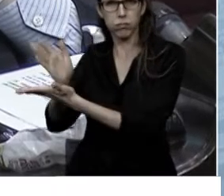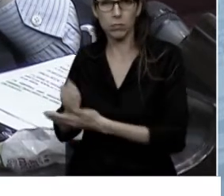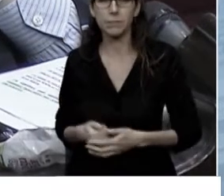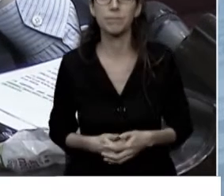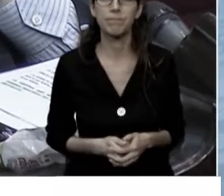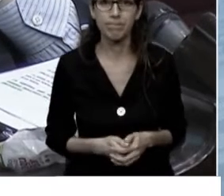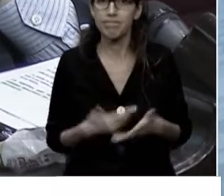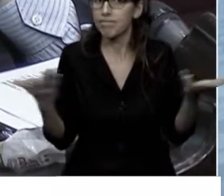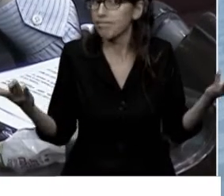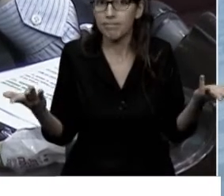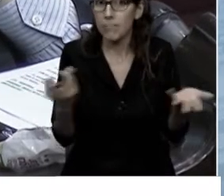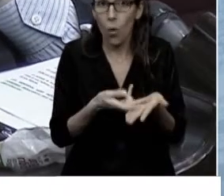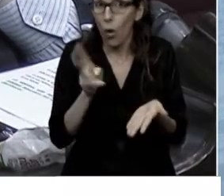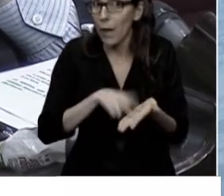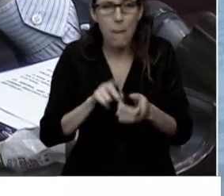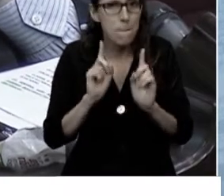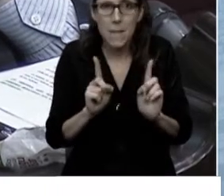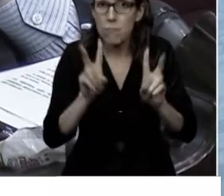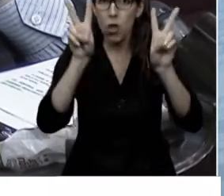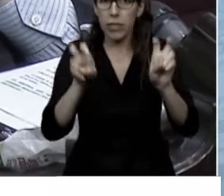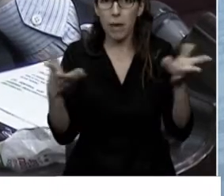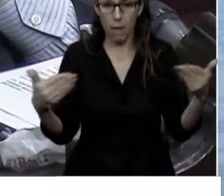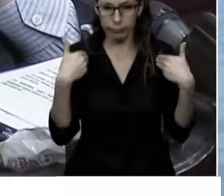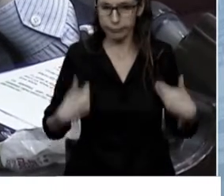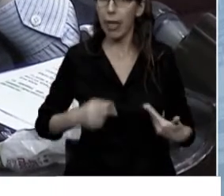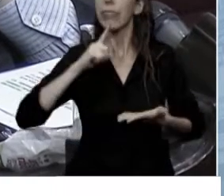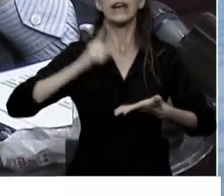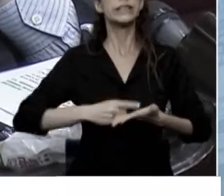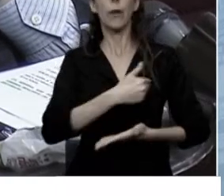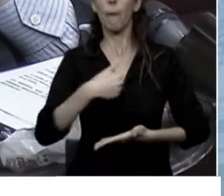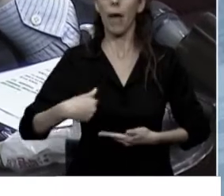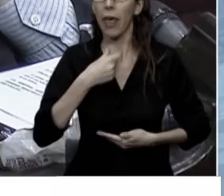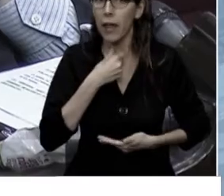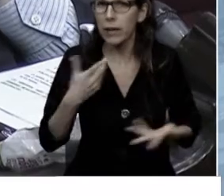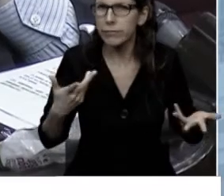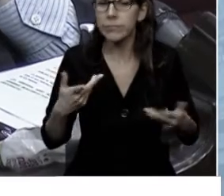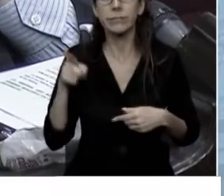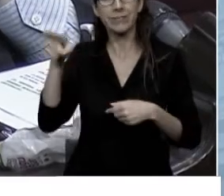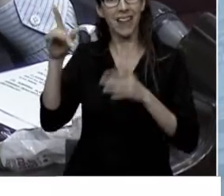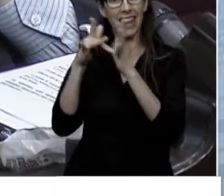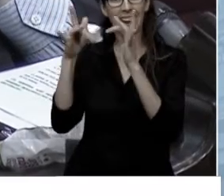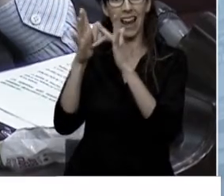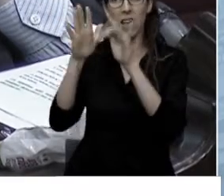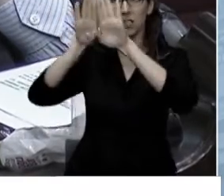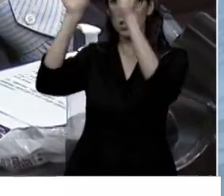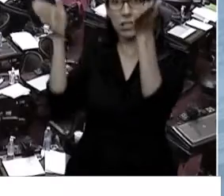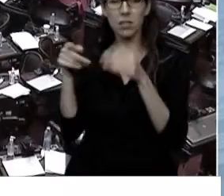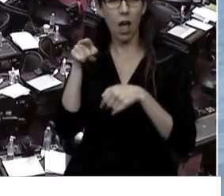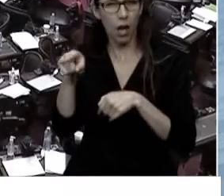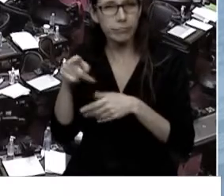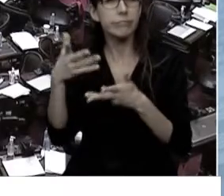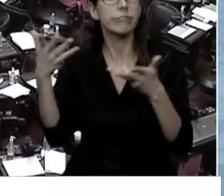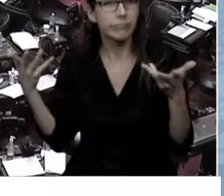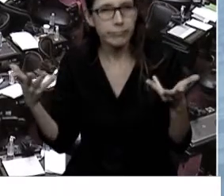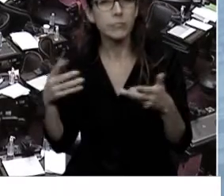vez, la misma cuestión de la maternidad elegida. Resulta que la Iglesia es fuente inspiradora